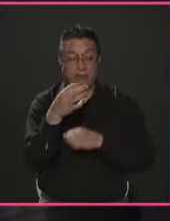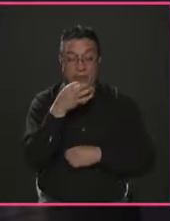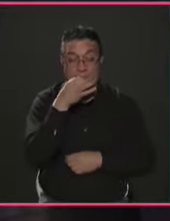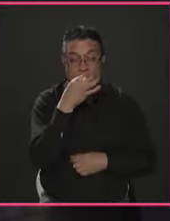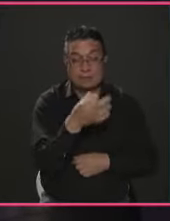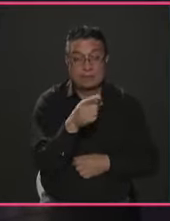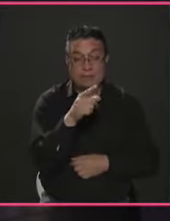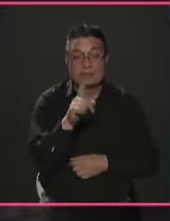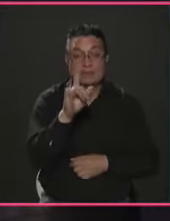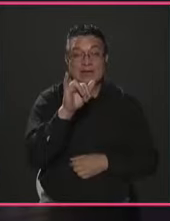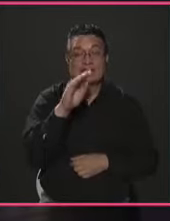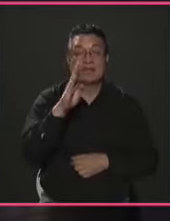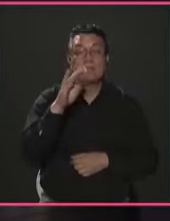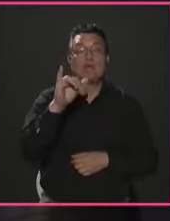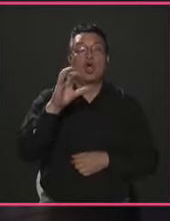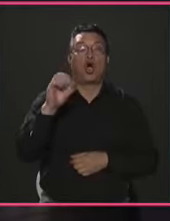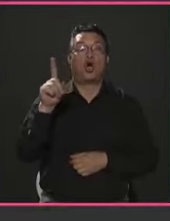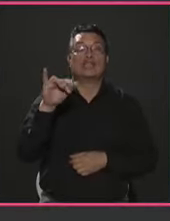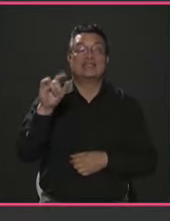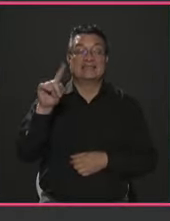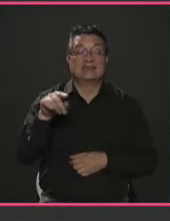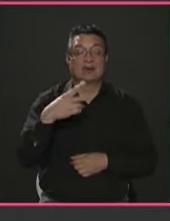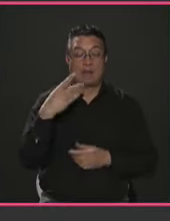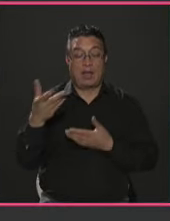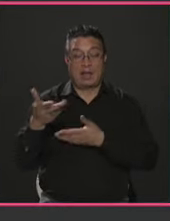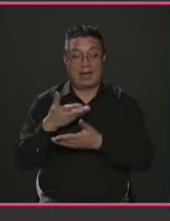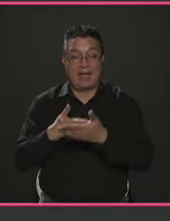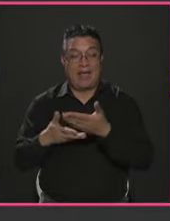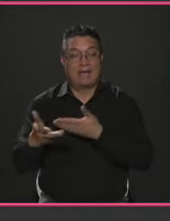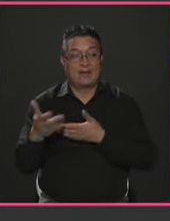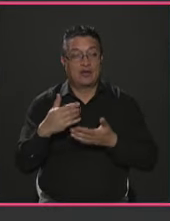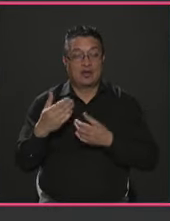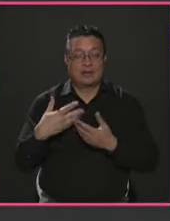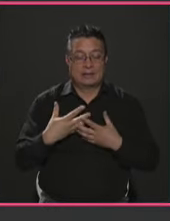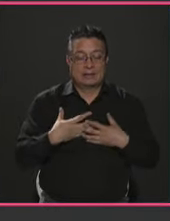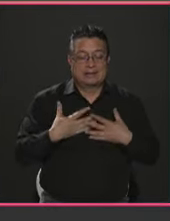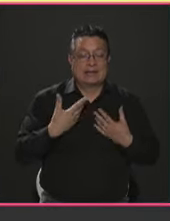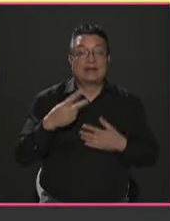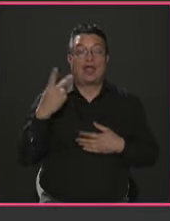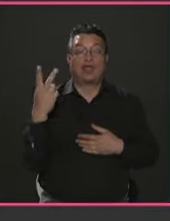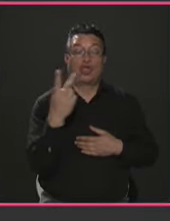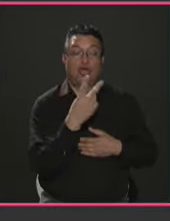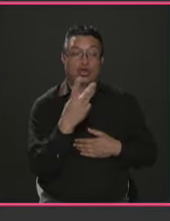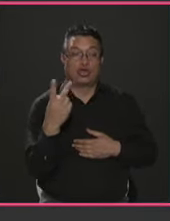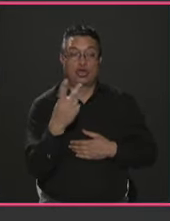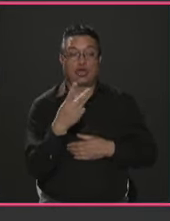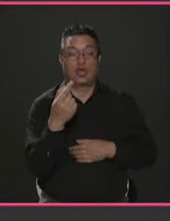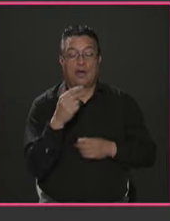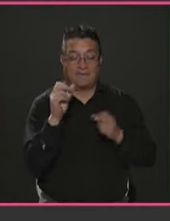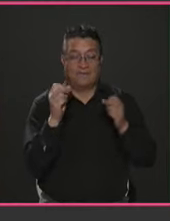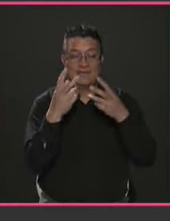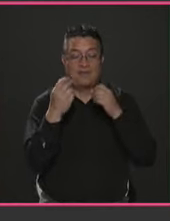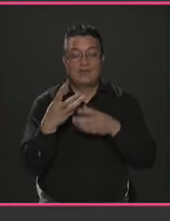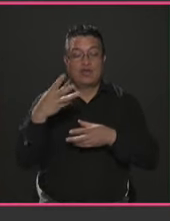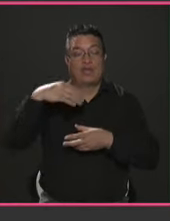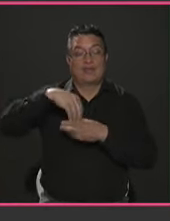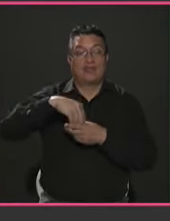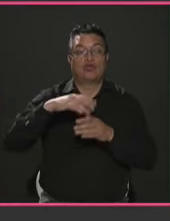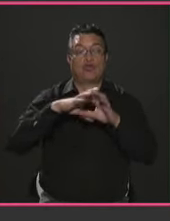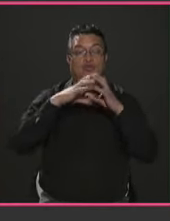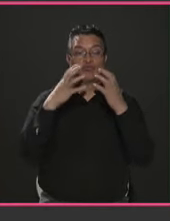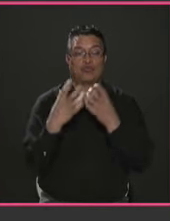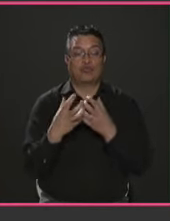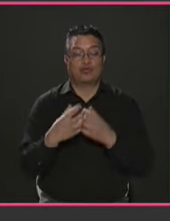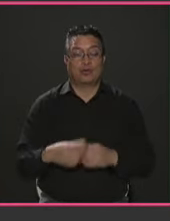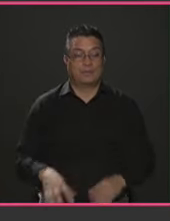es simbiosis cuando son interacciones y asociaciones entre dos especies vivientes en el